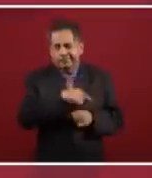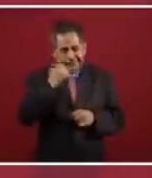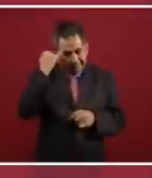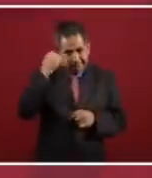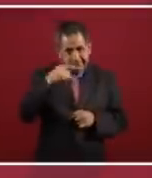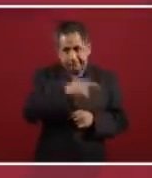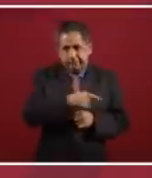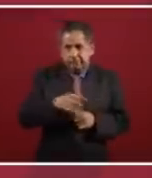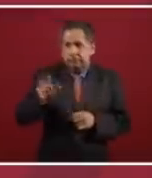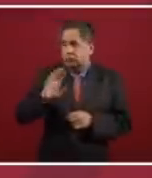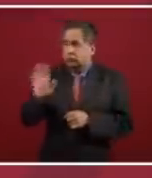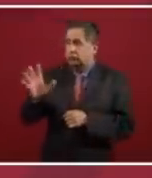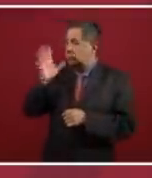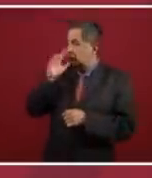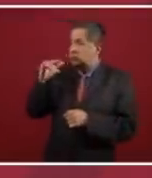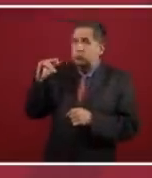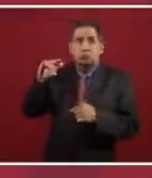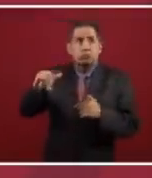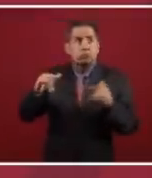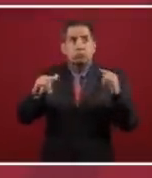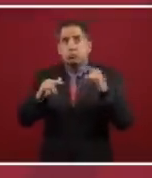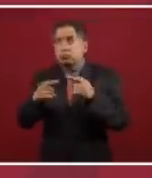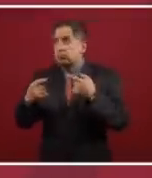de que no era posible